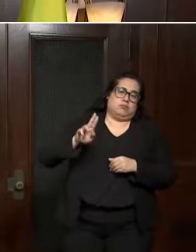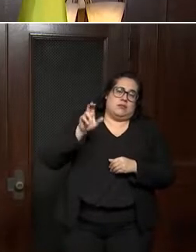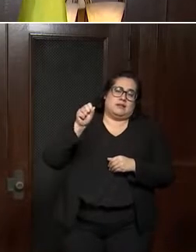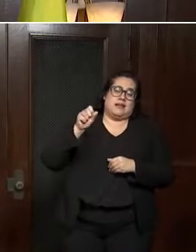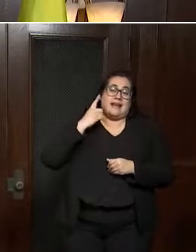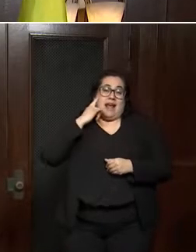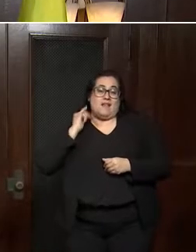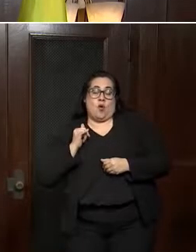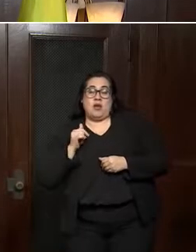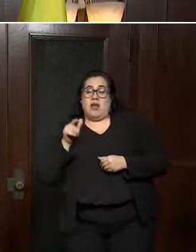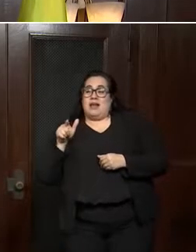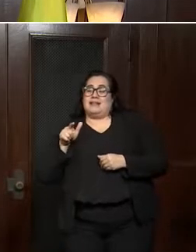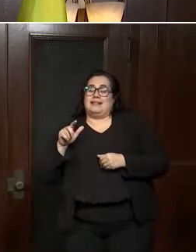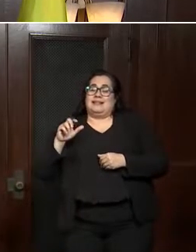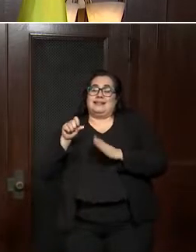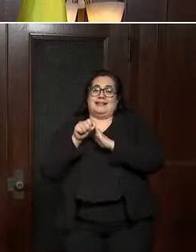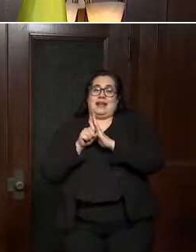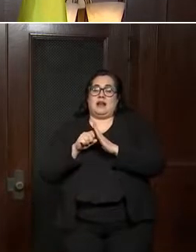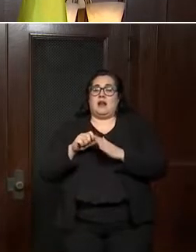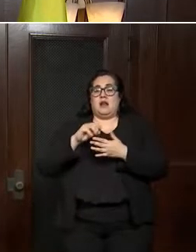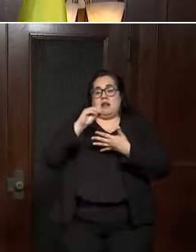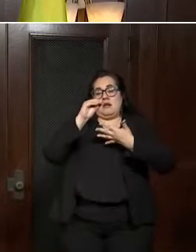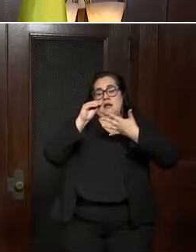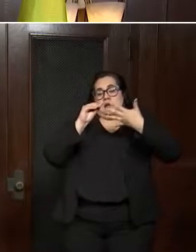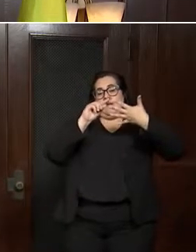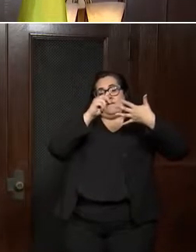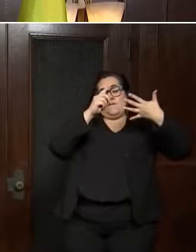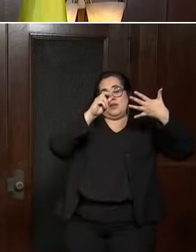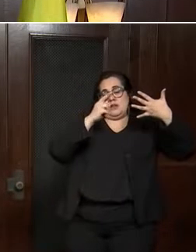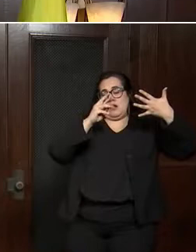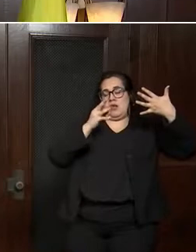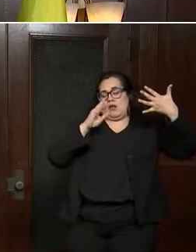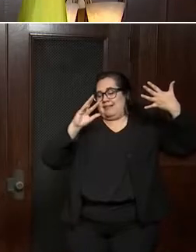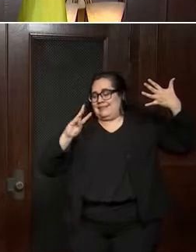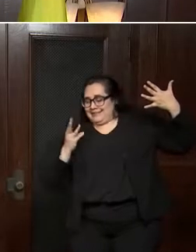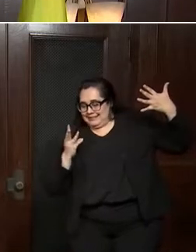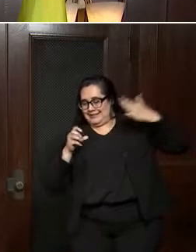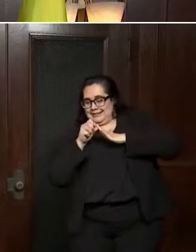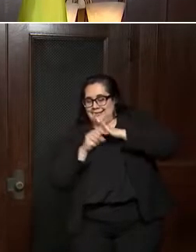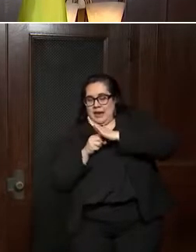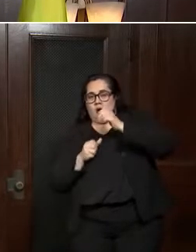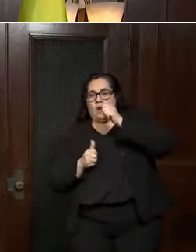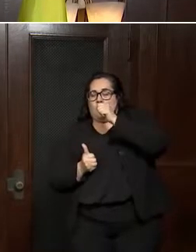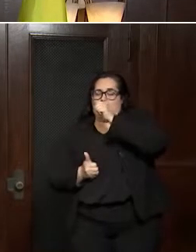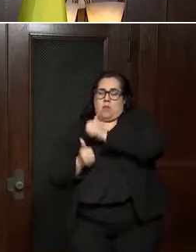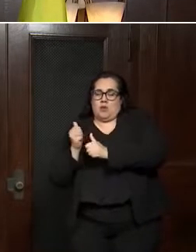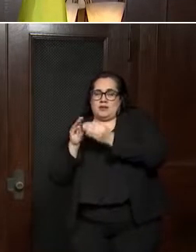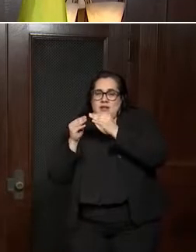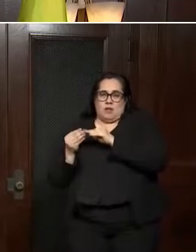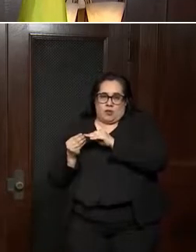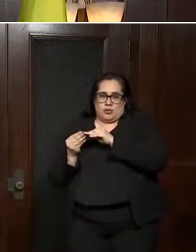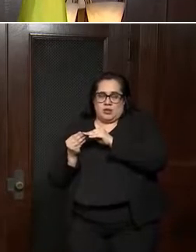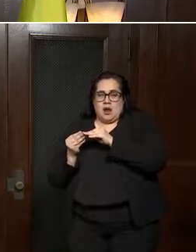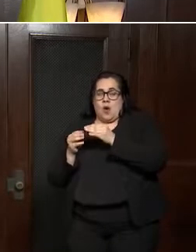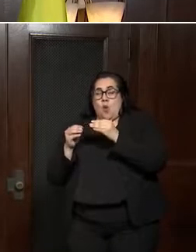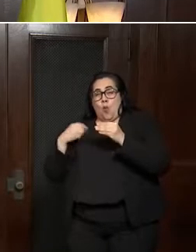California es el estado número 6 con el número de casos más alto en el país, con más de